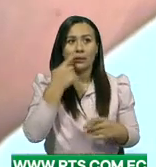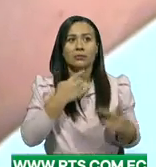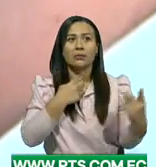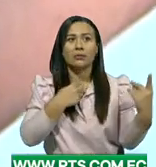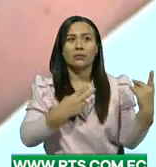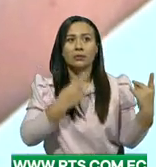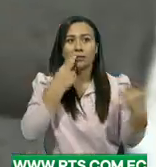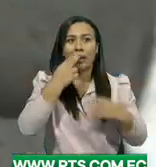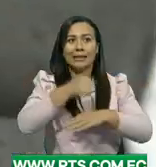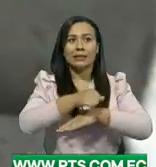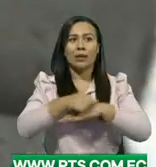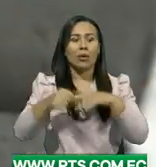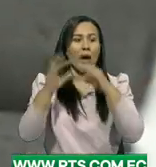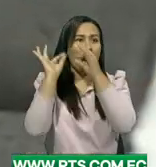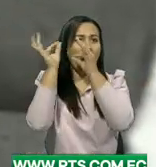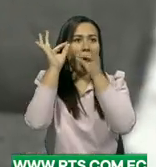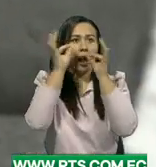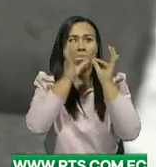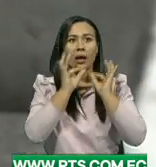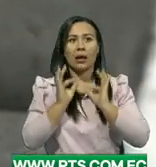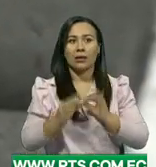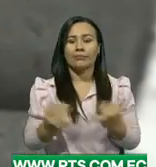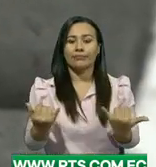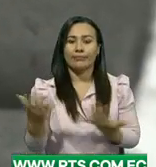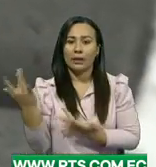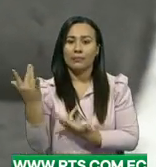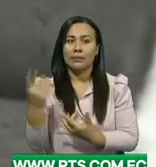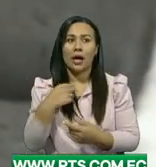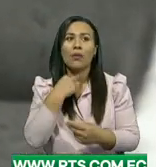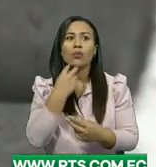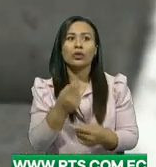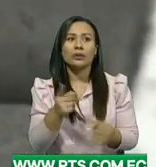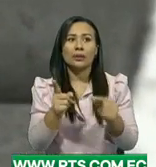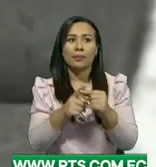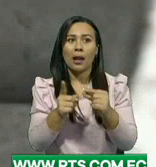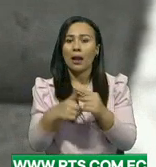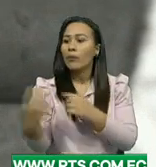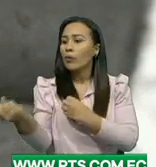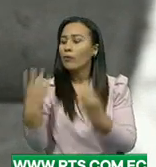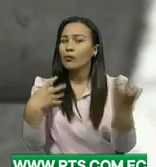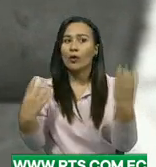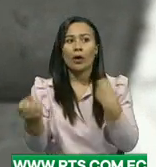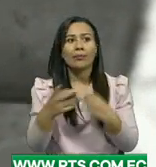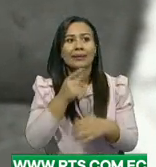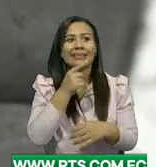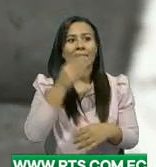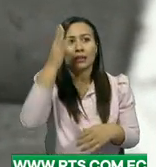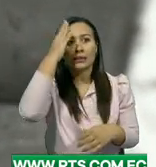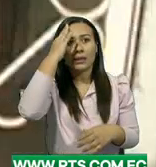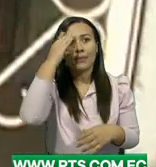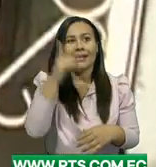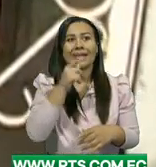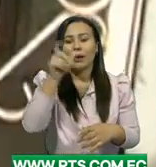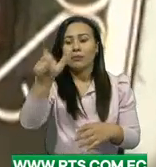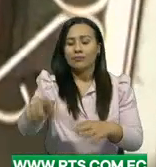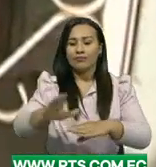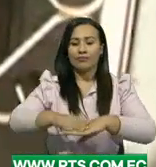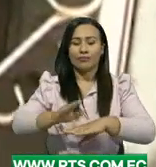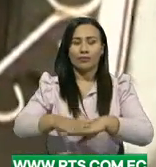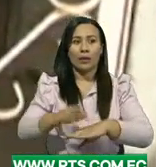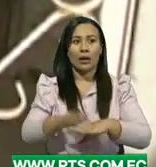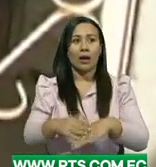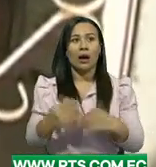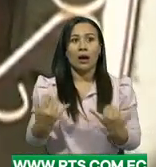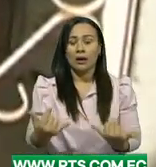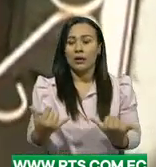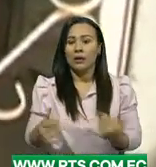departamento de cirugía plástica. Con las versiones proporcionadas por parte de los testigos, se logró identificar al agresor, quien